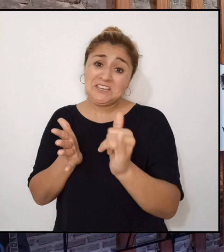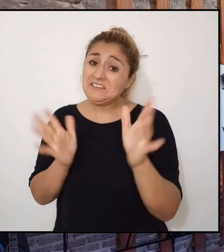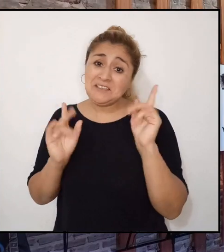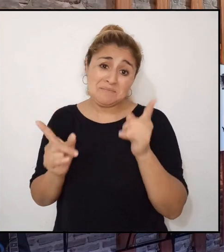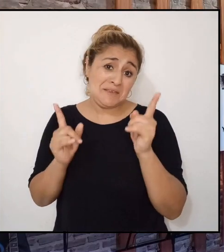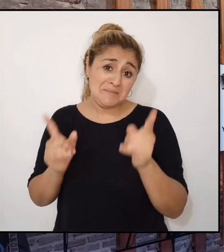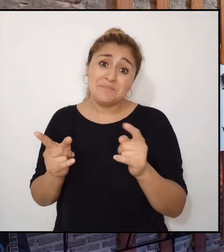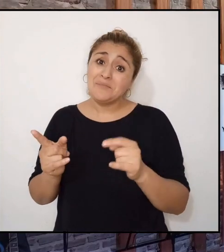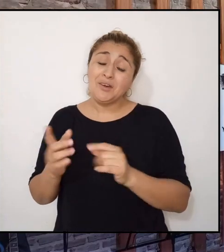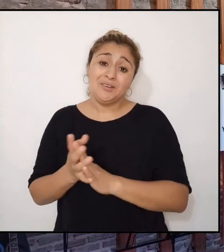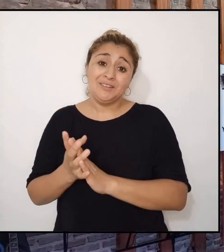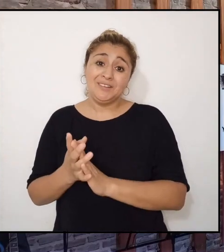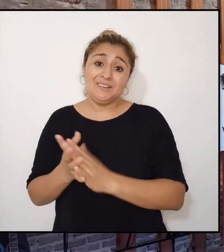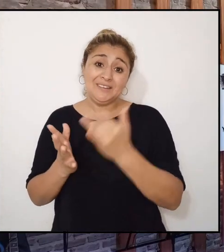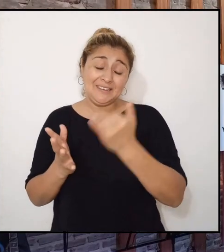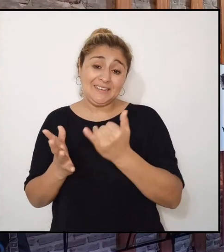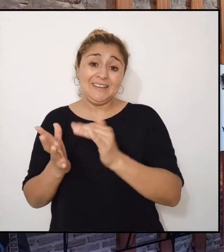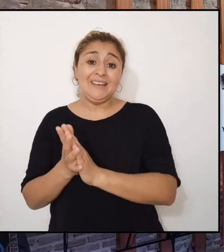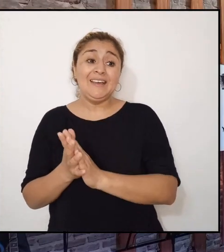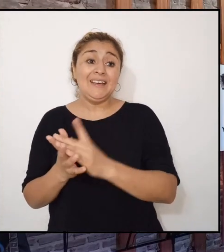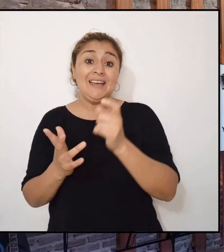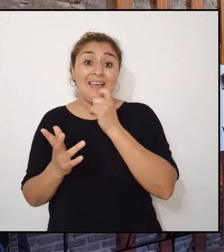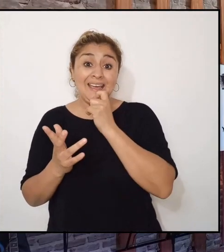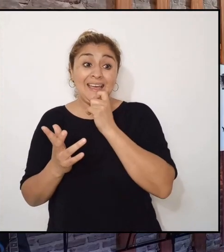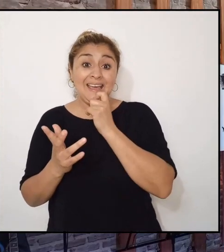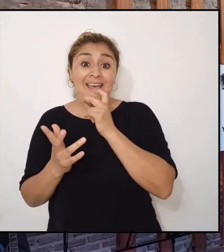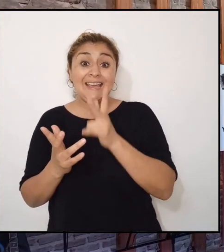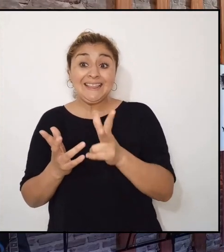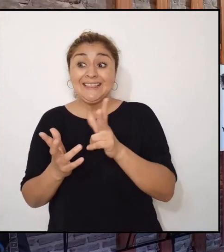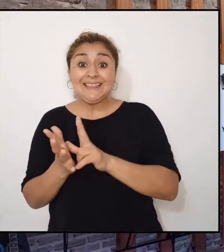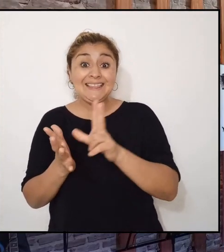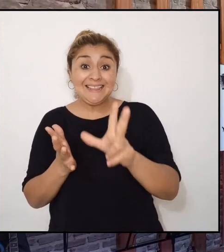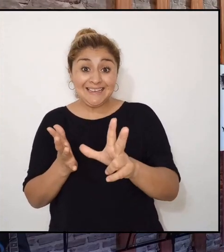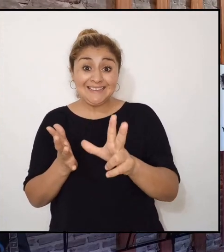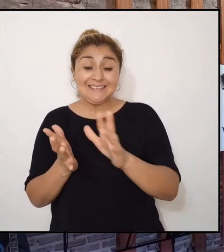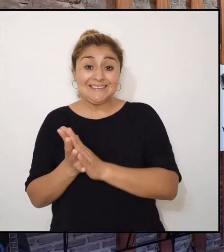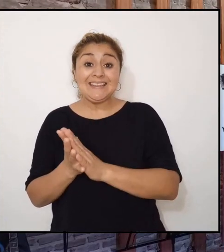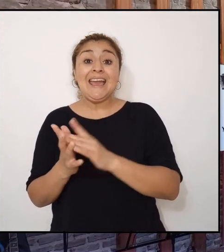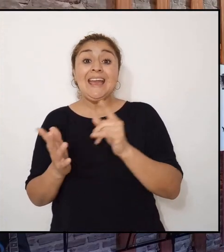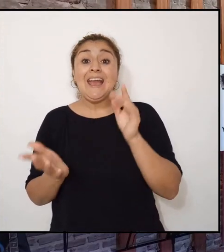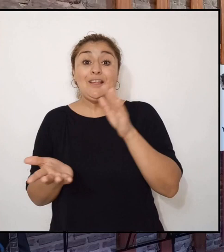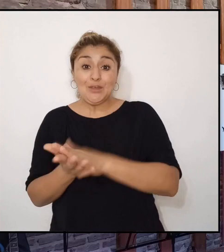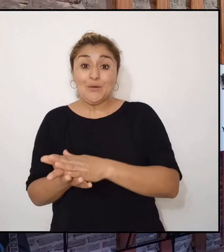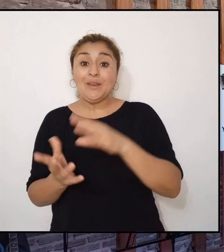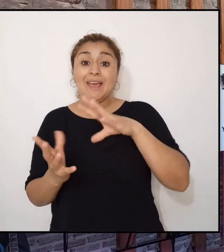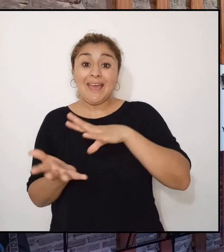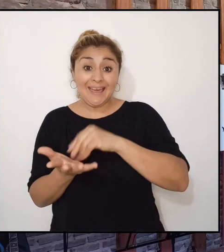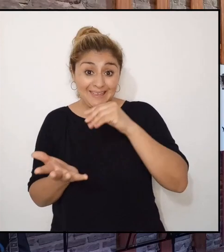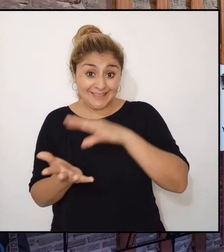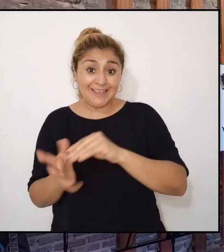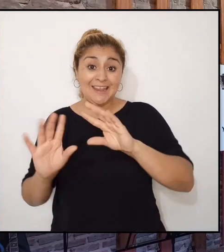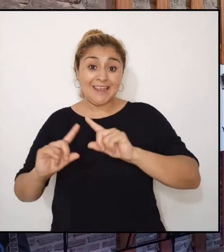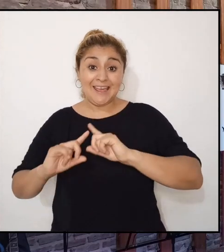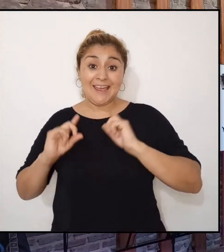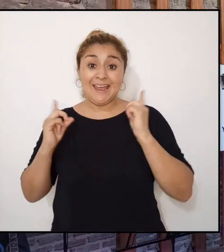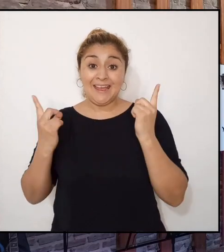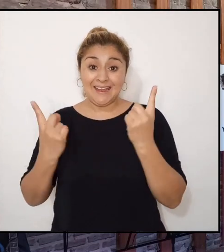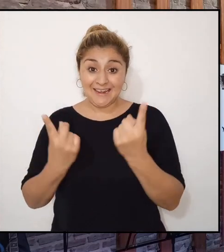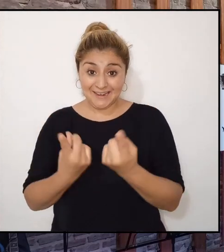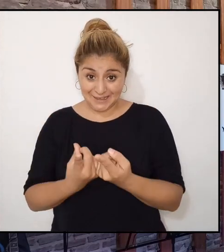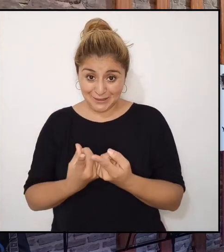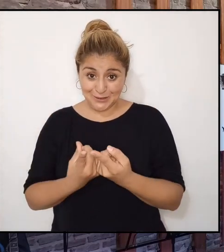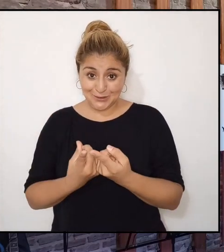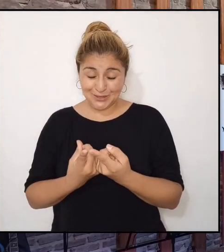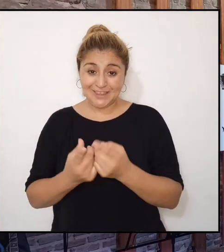Tierra que es plana, que es redonda, que es la mitad de un círculo y hay cuatro elefantes gigantes que la sostienen. Eso es verdad, que estuvo en el